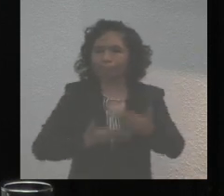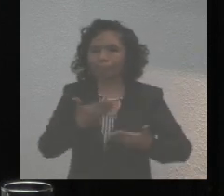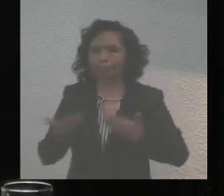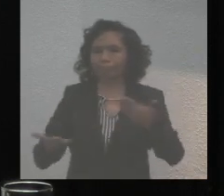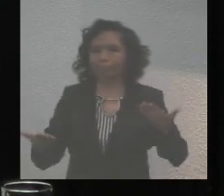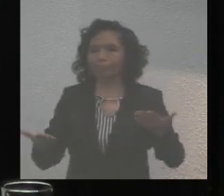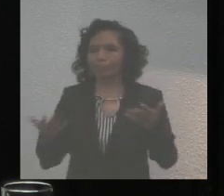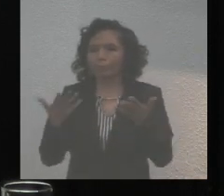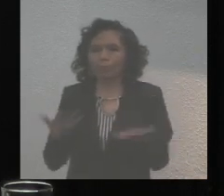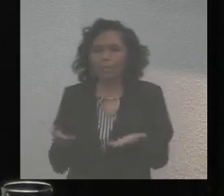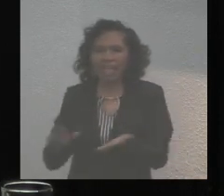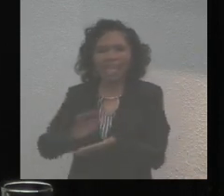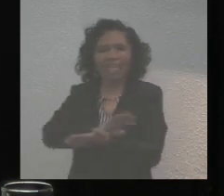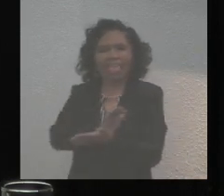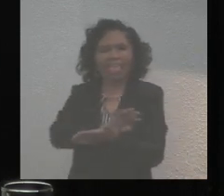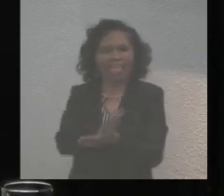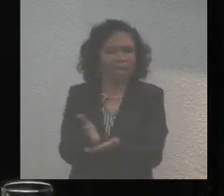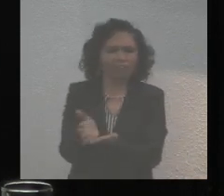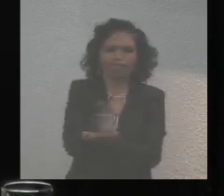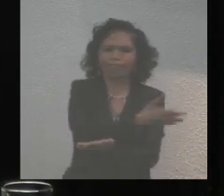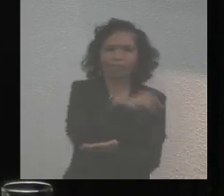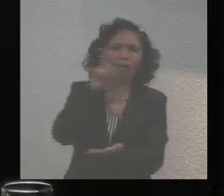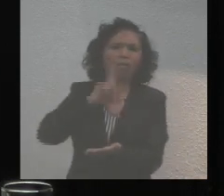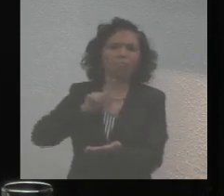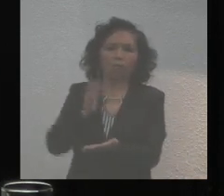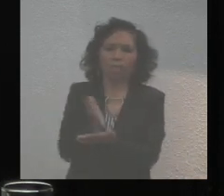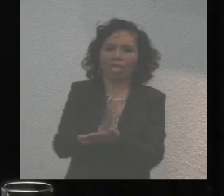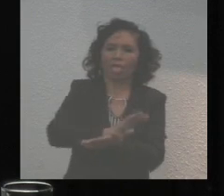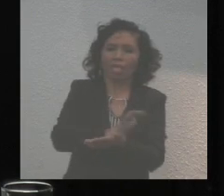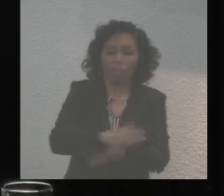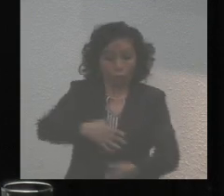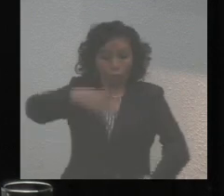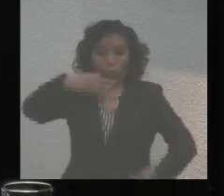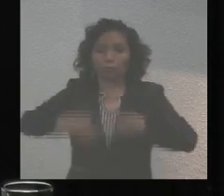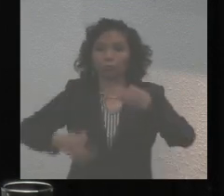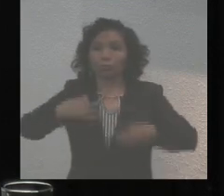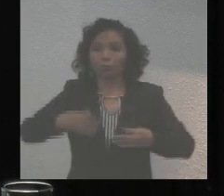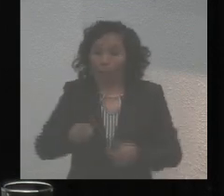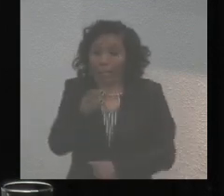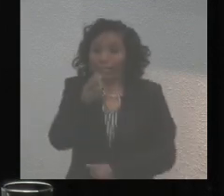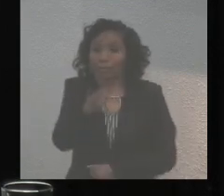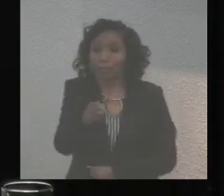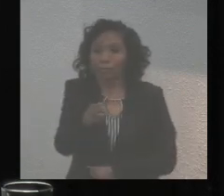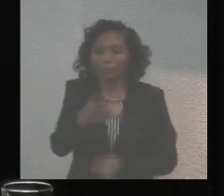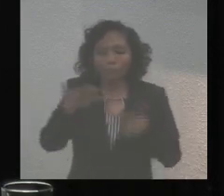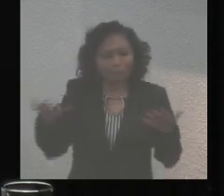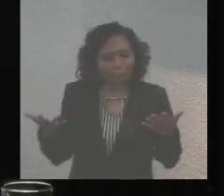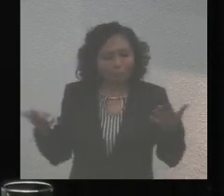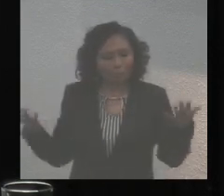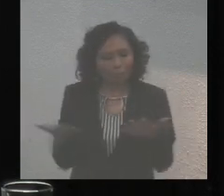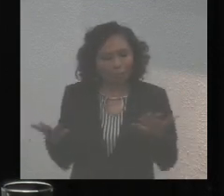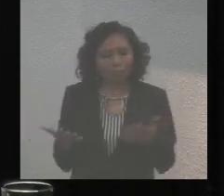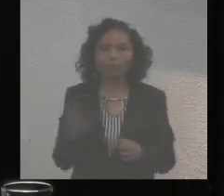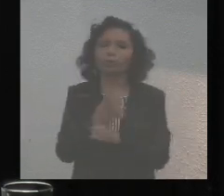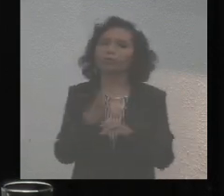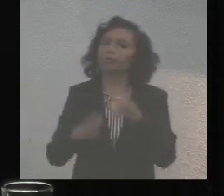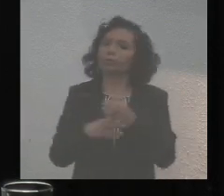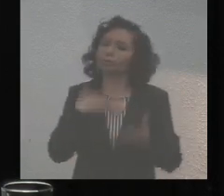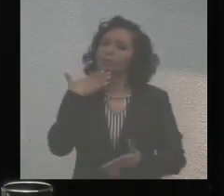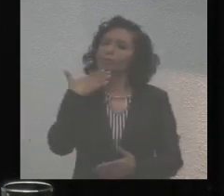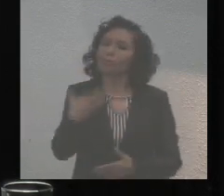todo tipo de discriminación contra las mujeres y somos más justos, habremos entonces hecho las cosas bien.